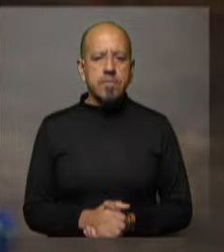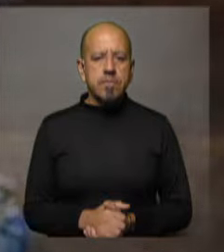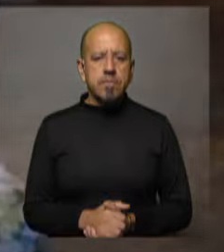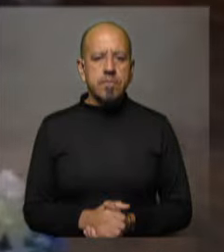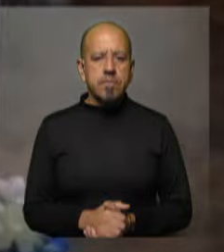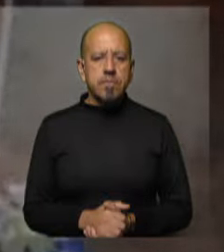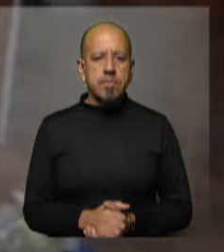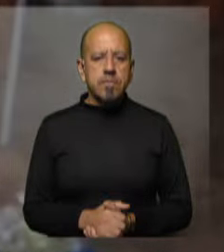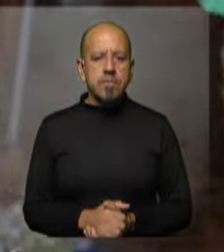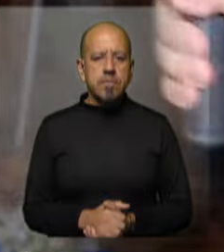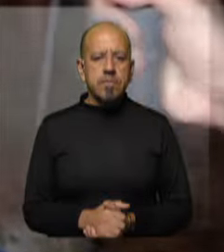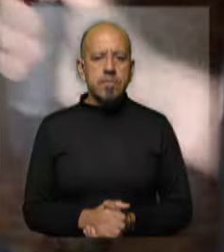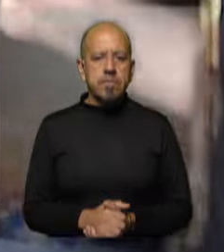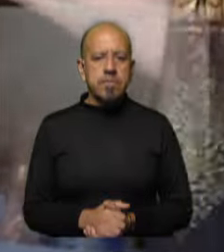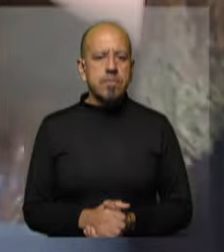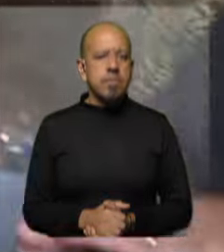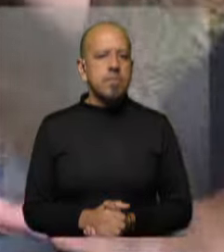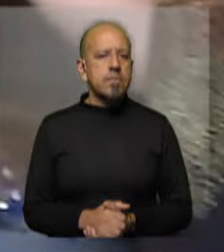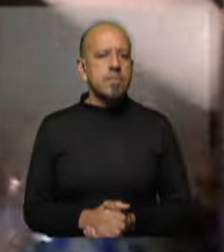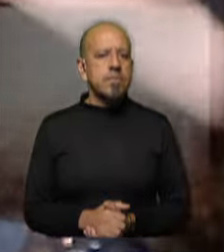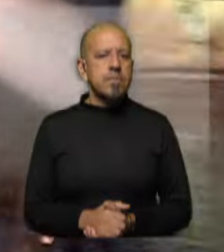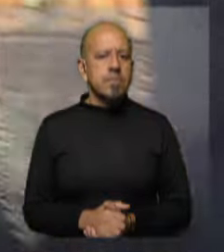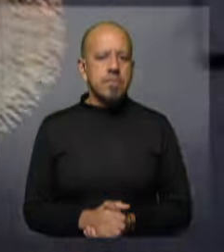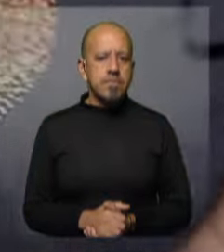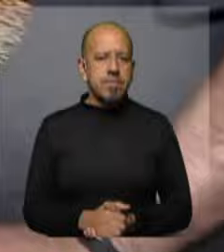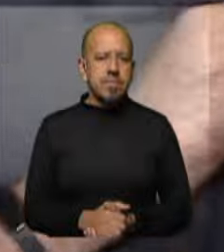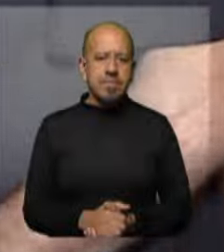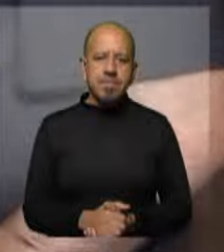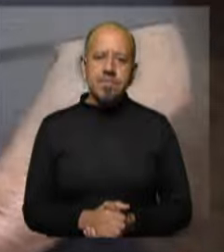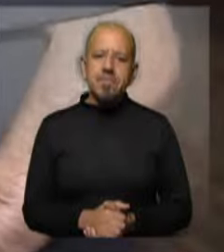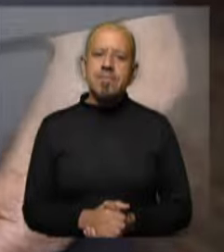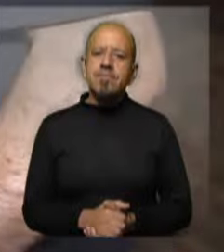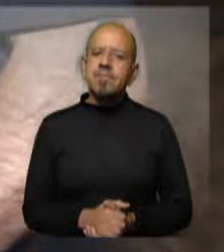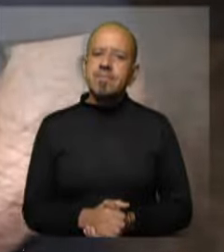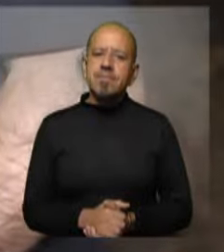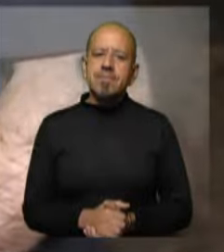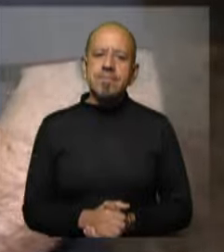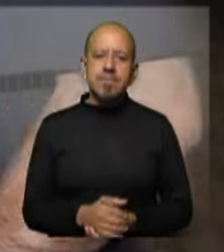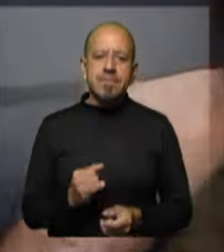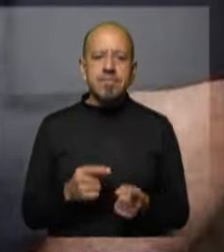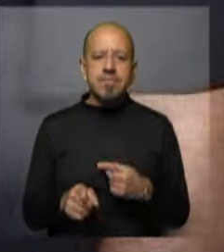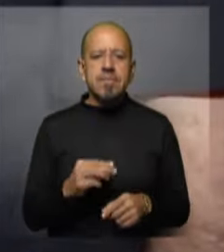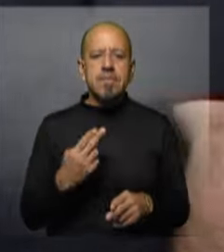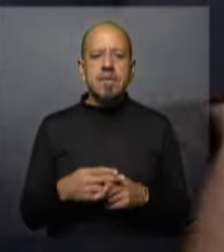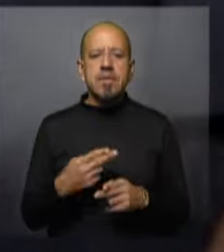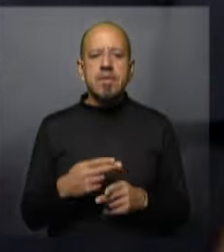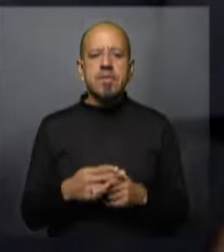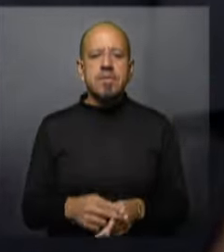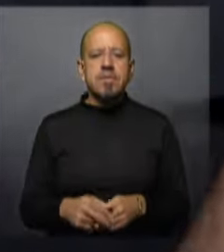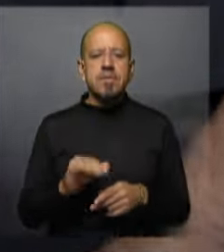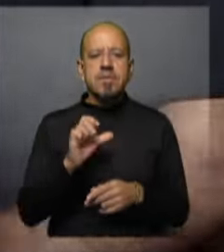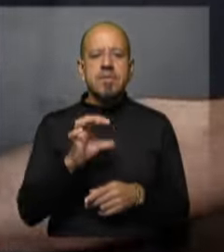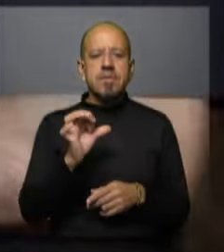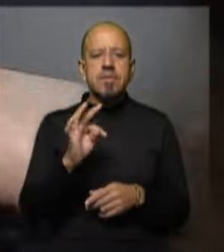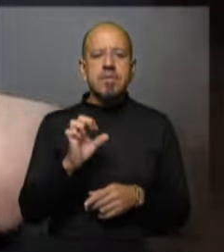ahí. Buenas, ¿todo bien? Estamos en vivo para TV Ciudad, ¿todo bien? ¿Usted, la MAE? Bueno, sí. ¿Cómo es su nombre? Estela Maris. Estela